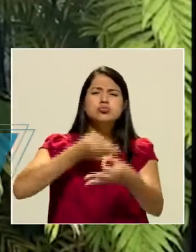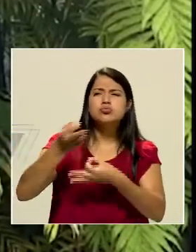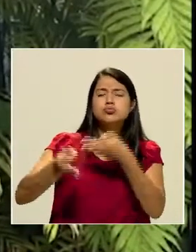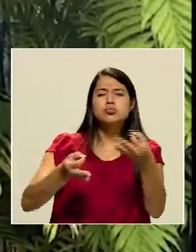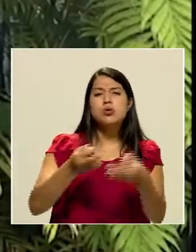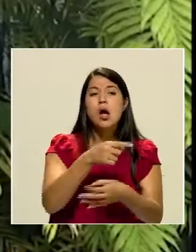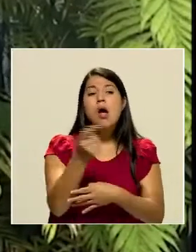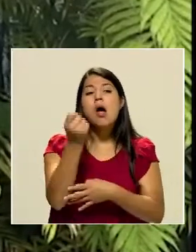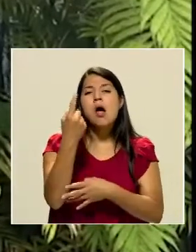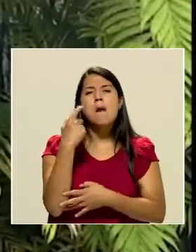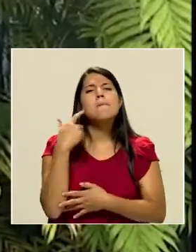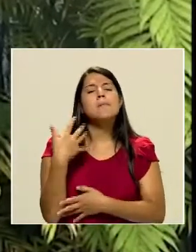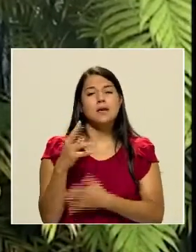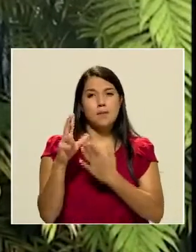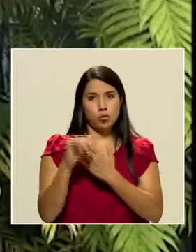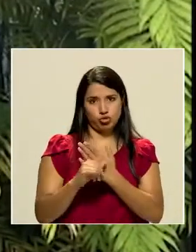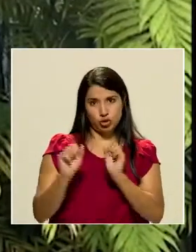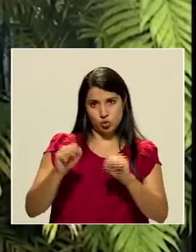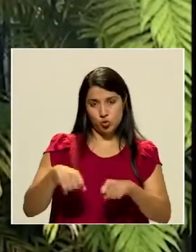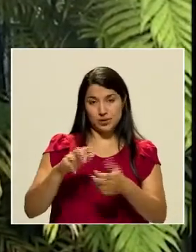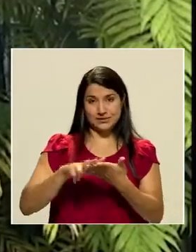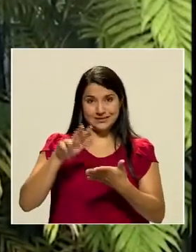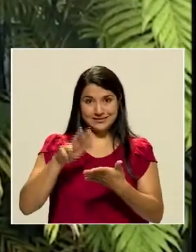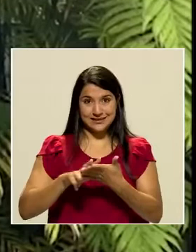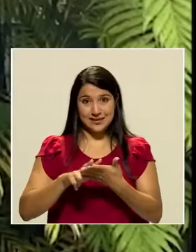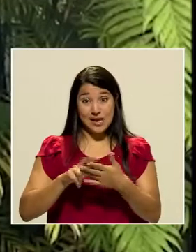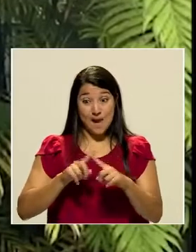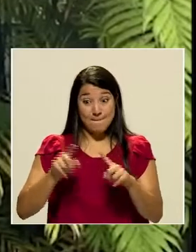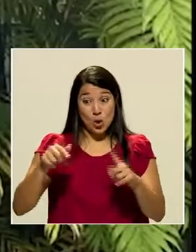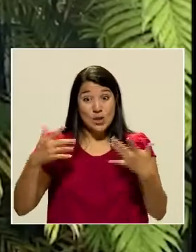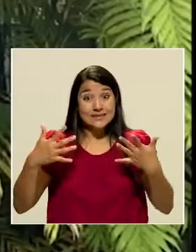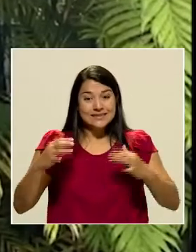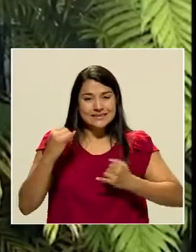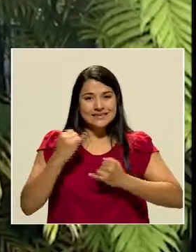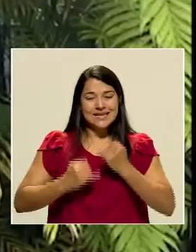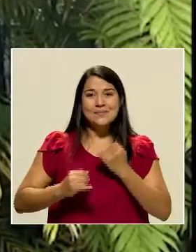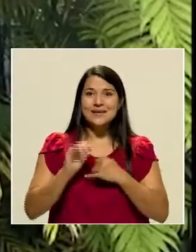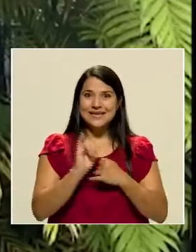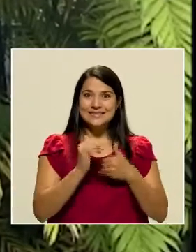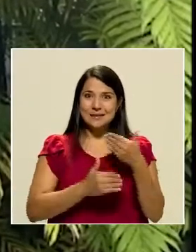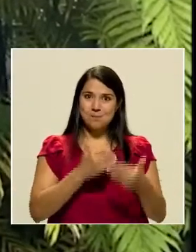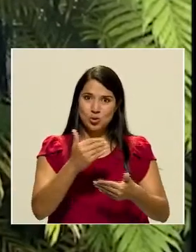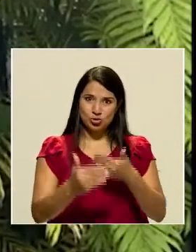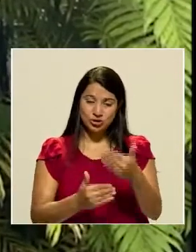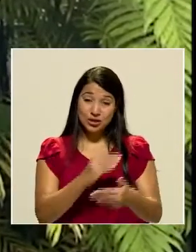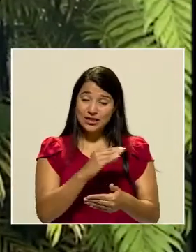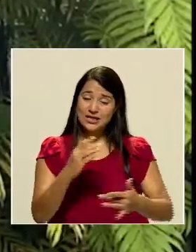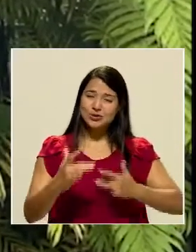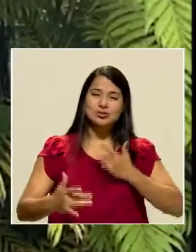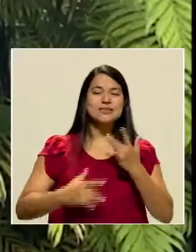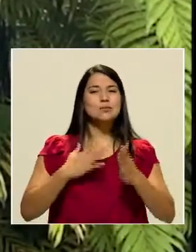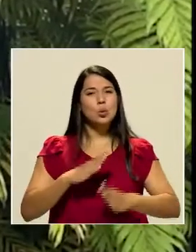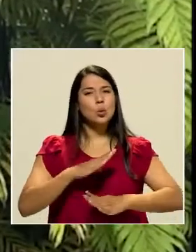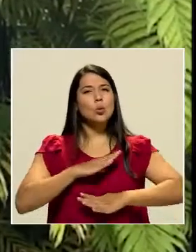proyecto fuera viable. Hoy se culmina esa historia y estamos